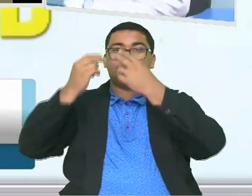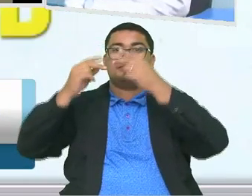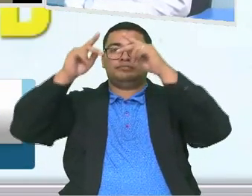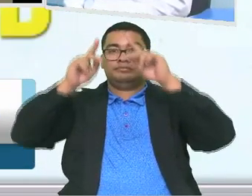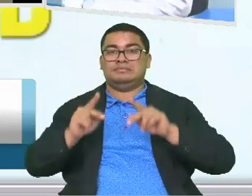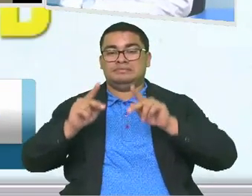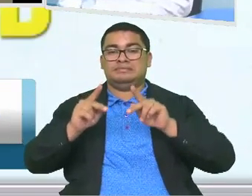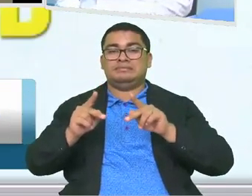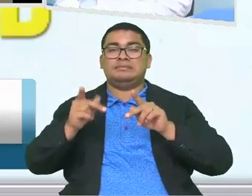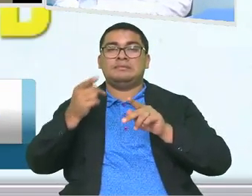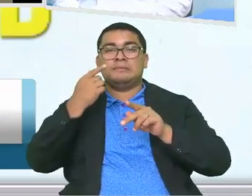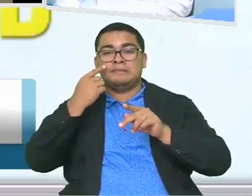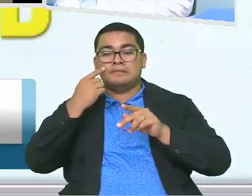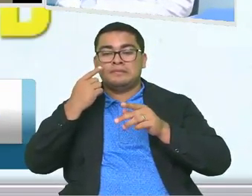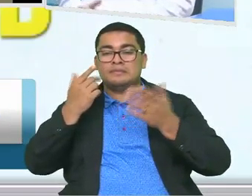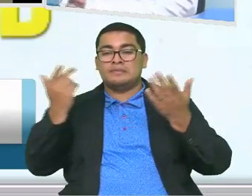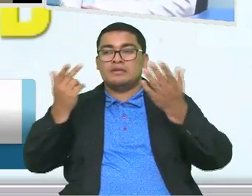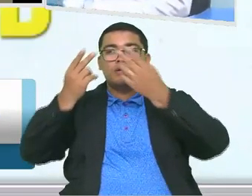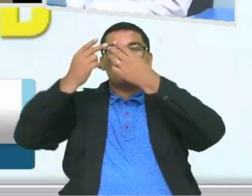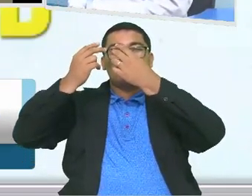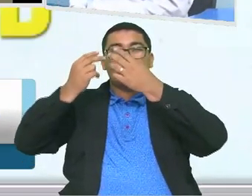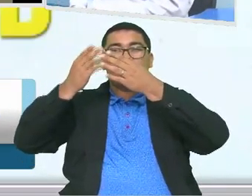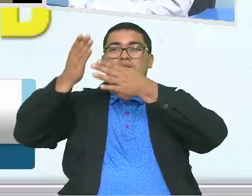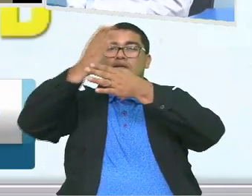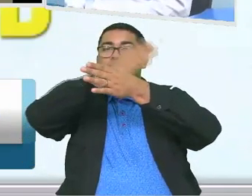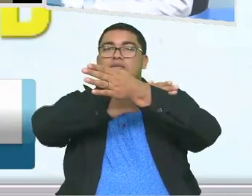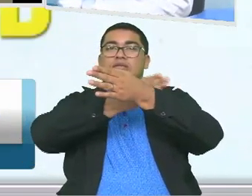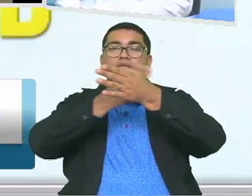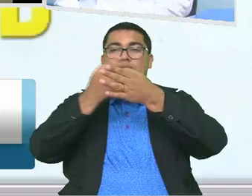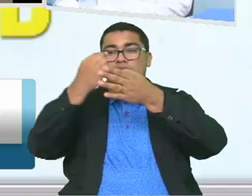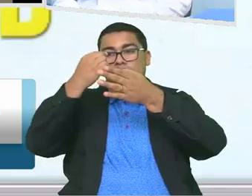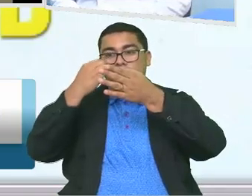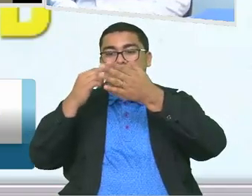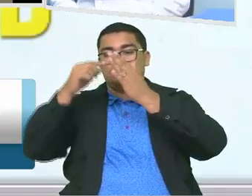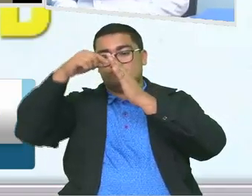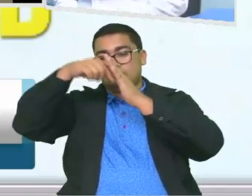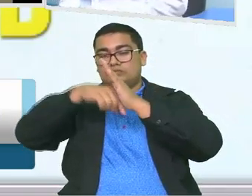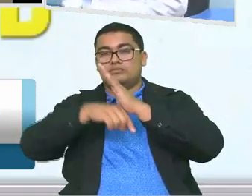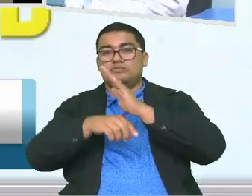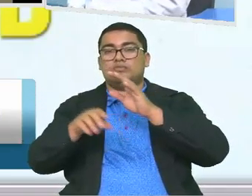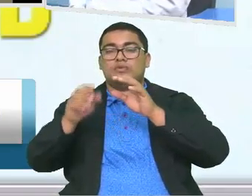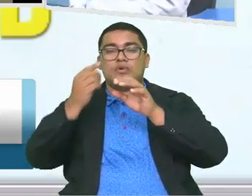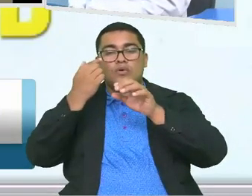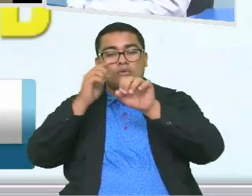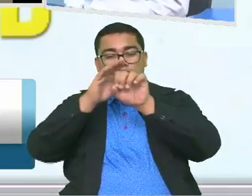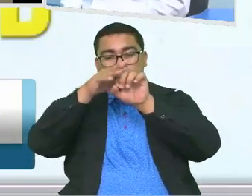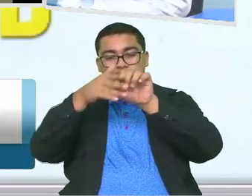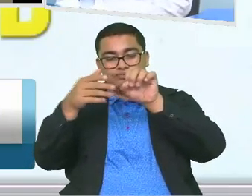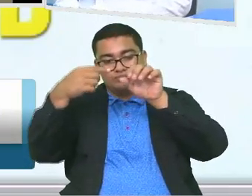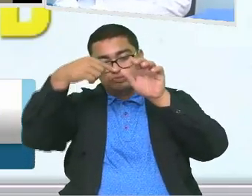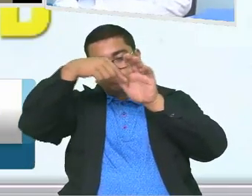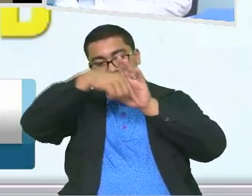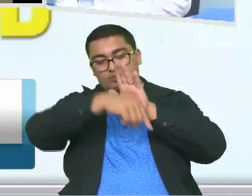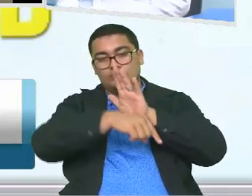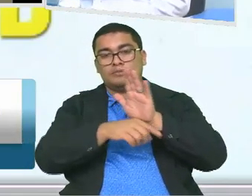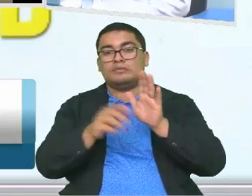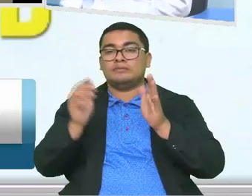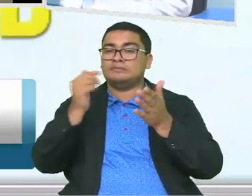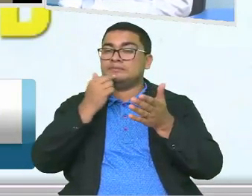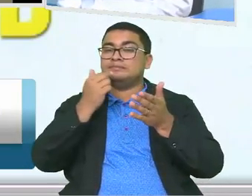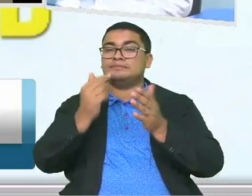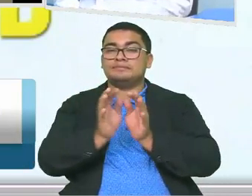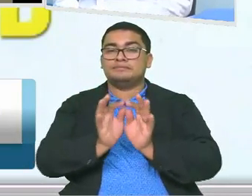diagnóstico acertado. Una vez que nosotros, el paciente, le hacemos historia clínica, el paciente hay que revisarlo, ¿verdad?, en una lámpara de hendidura, que es una herramienta que